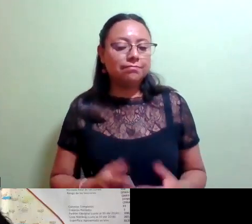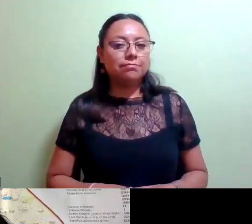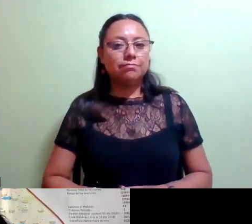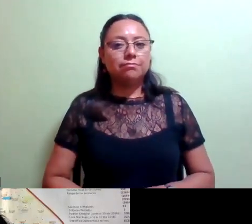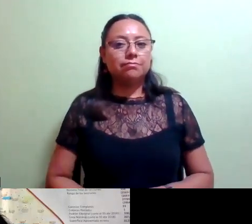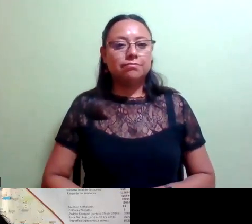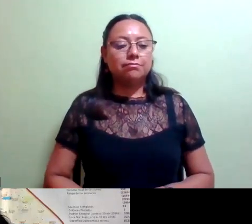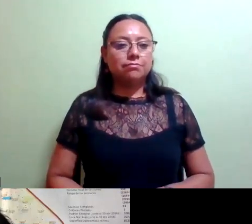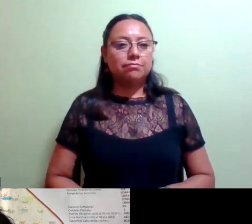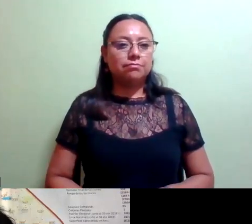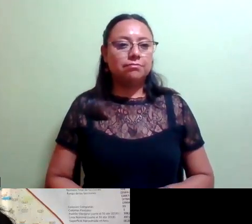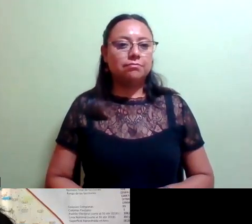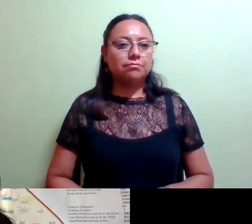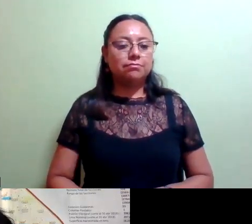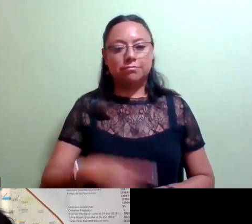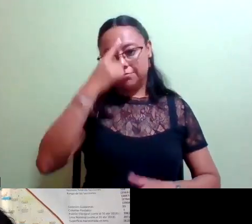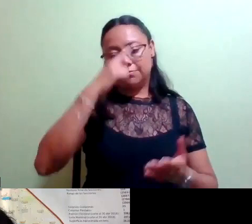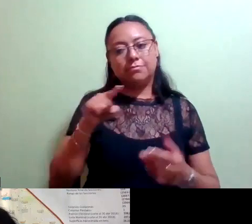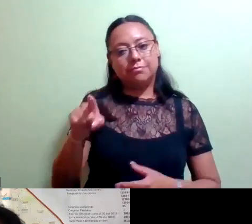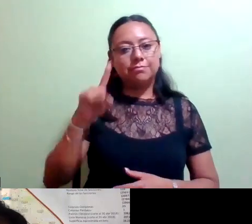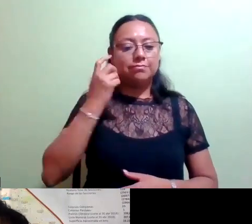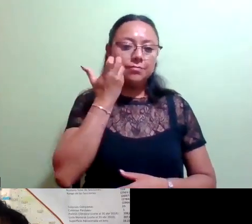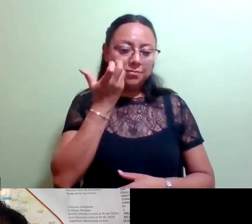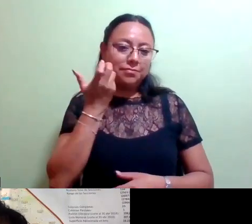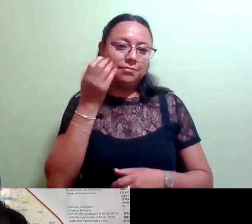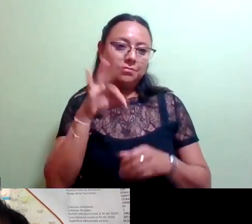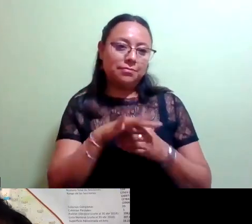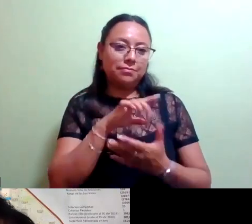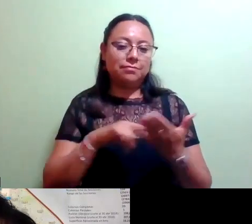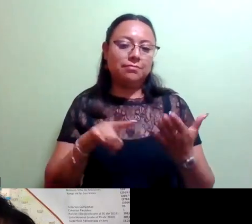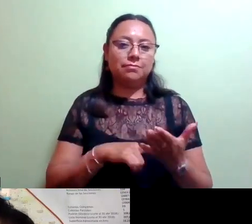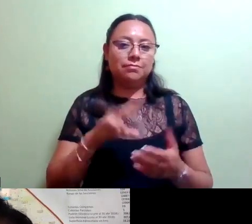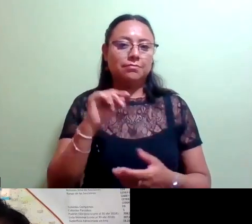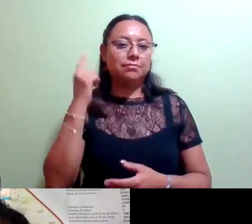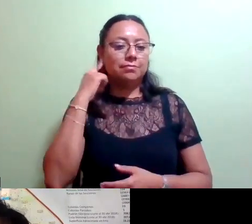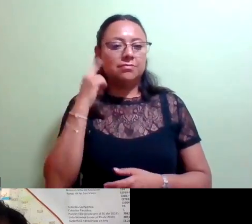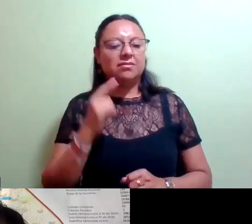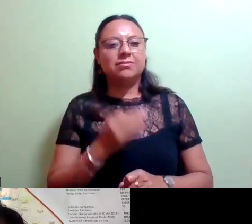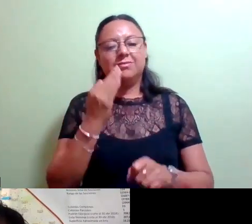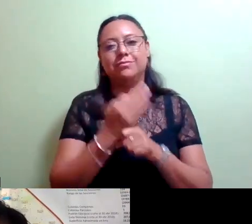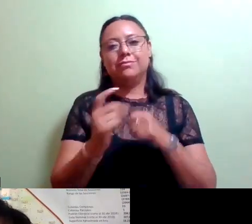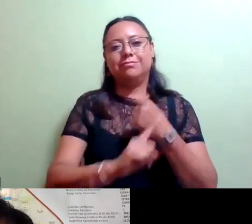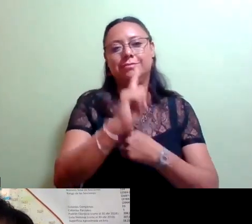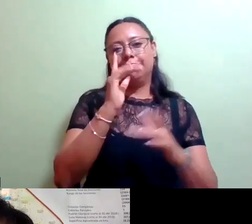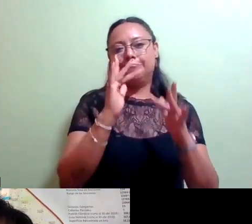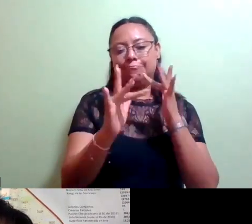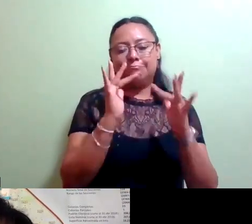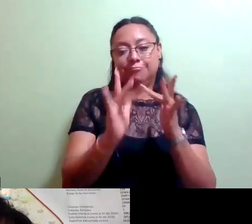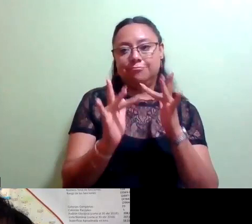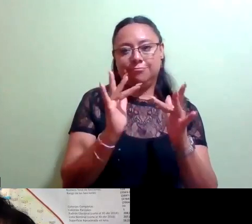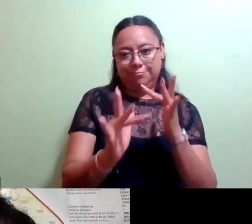No Creo sé que si quería votar, pero no se Sí, escuchó ni se es que entendió. tiene problemas, me imagino,